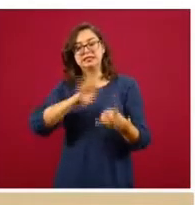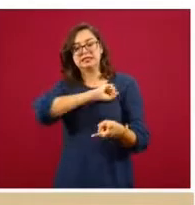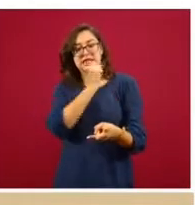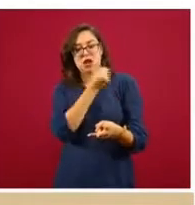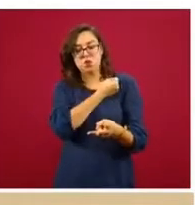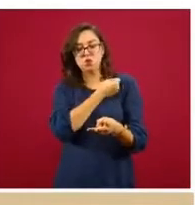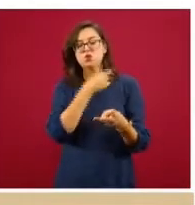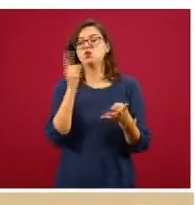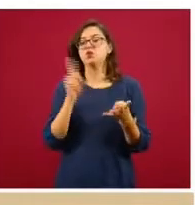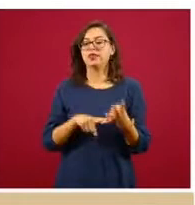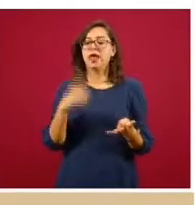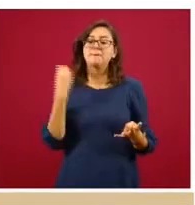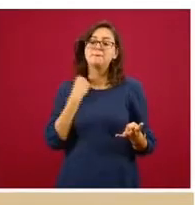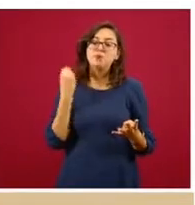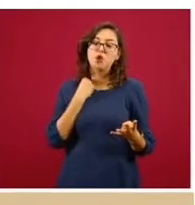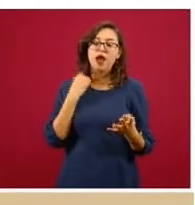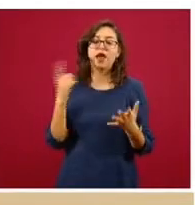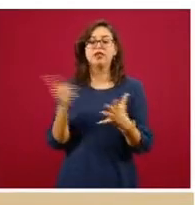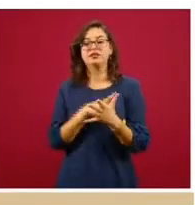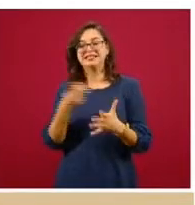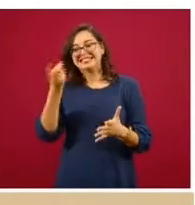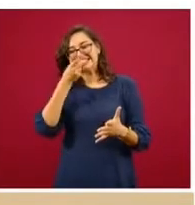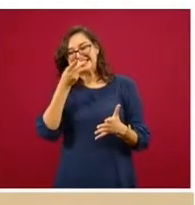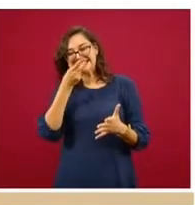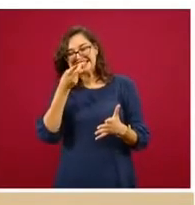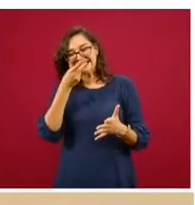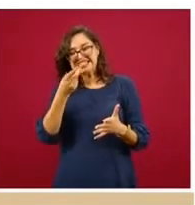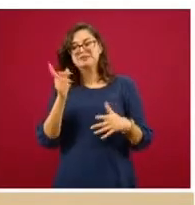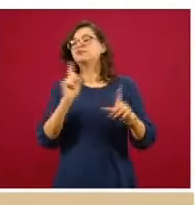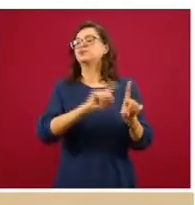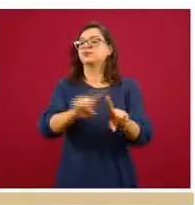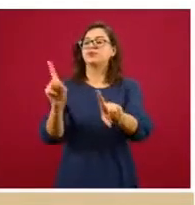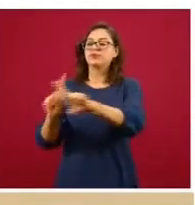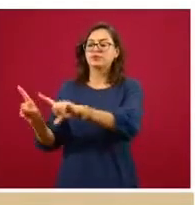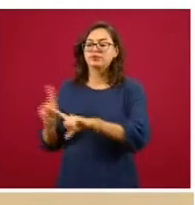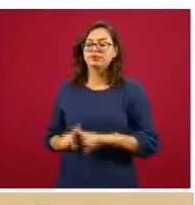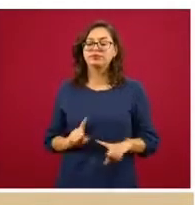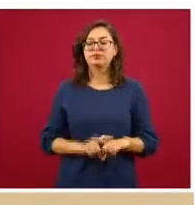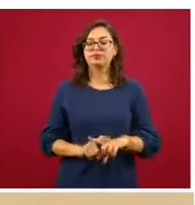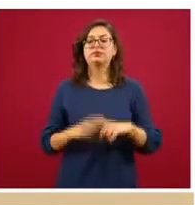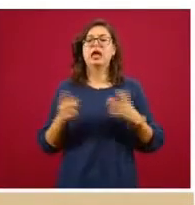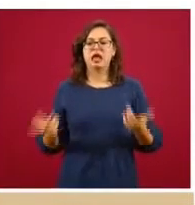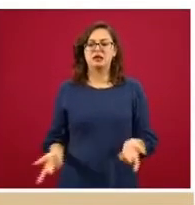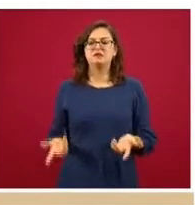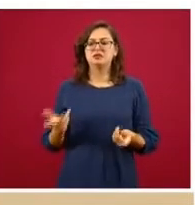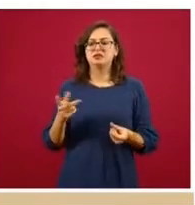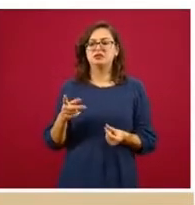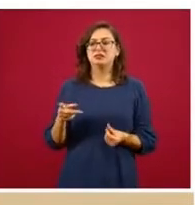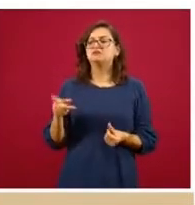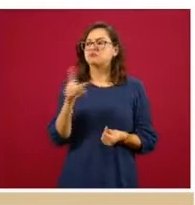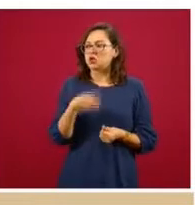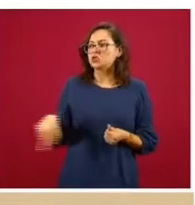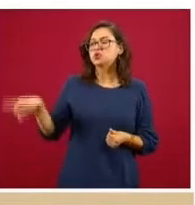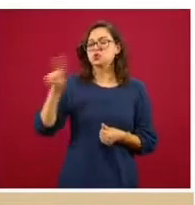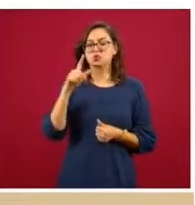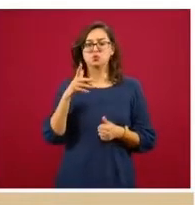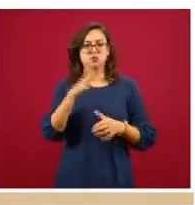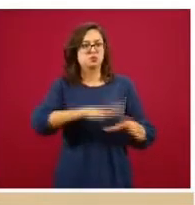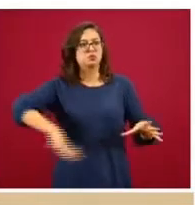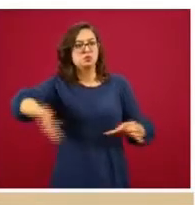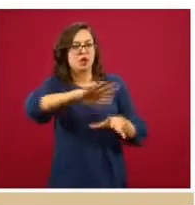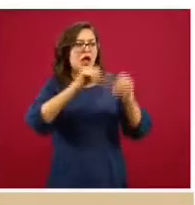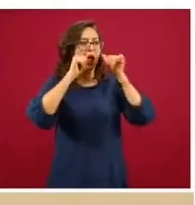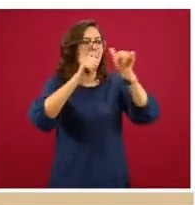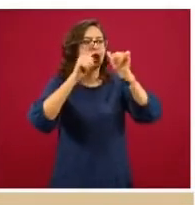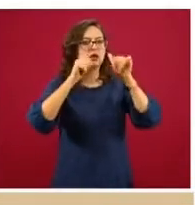pública. Hay algunos abogados, hay algunos dentistas, entre otras áreas afines que estén comprometidas con la sociedad,